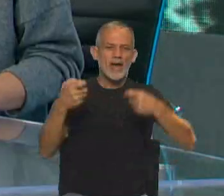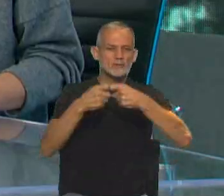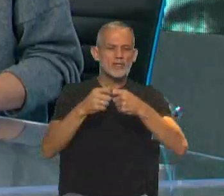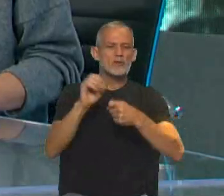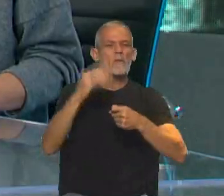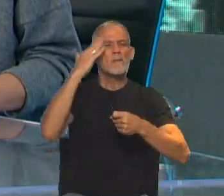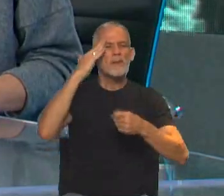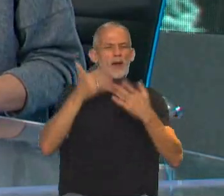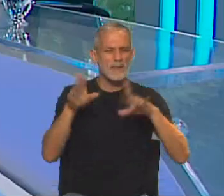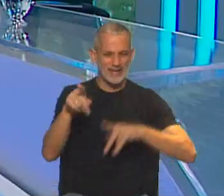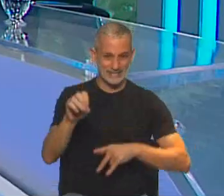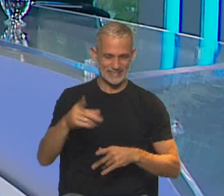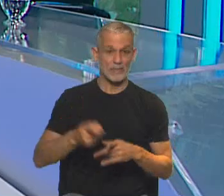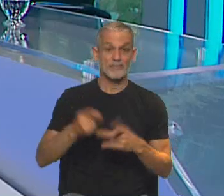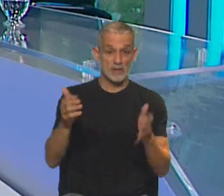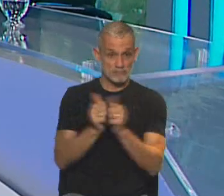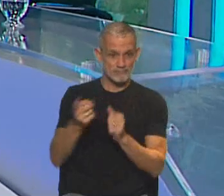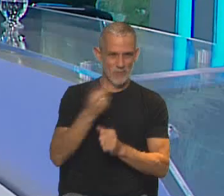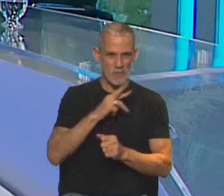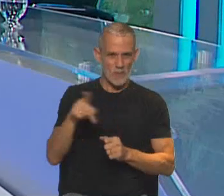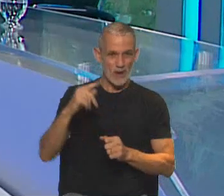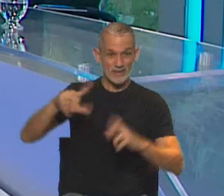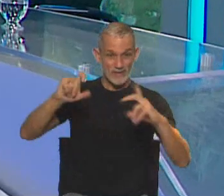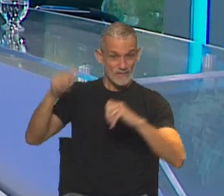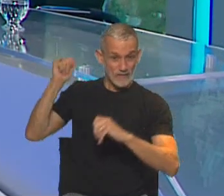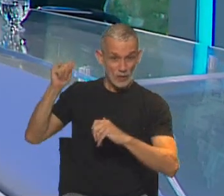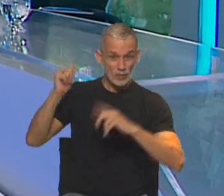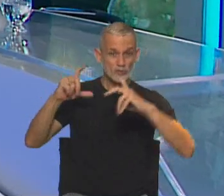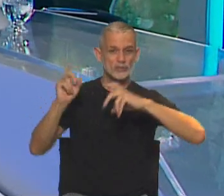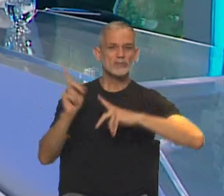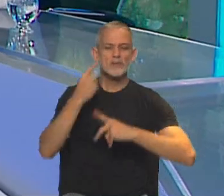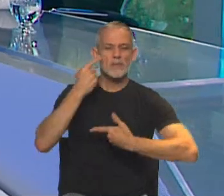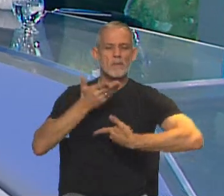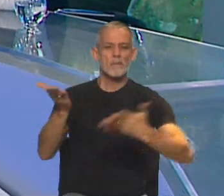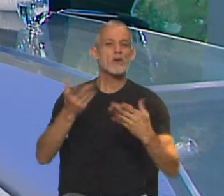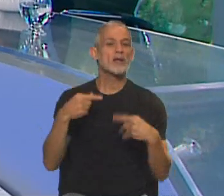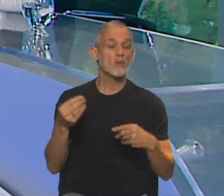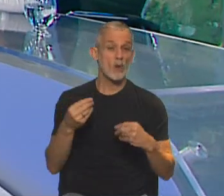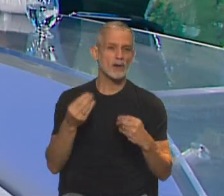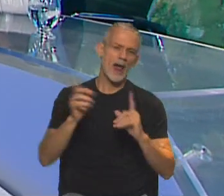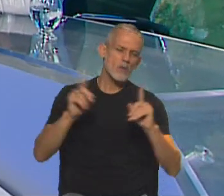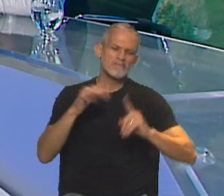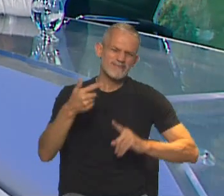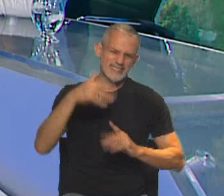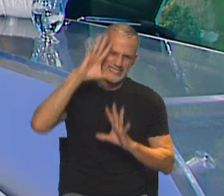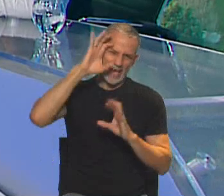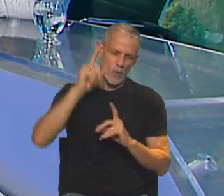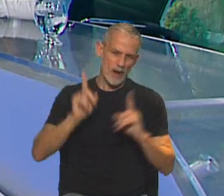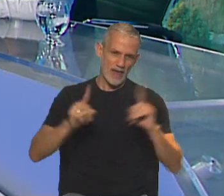y junto con Celina y junto con lo que tenemos detrás, las fotografías, tenemos para mostrarles a ustedes en casa, algunos seguramente se van a